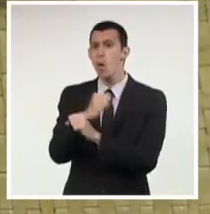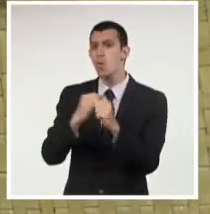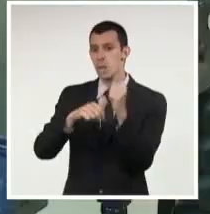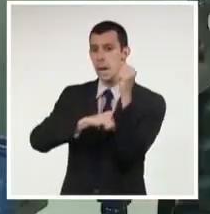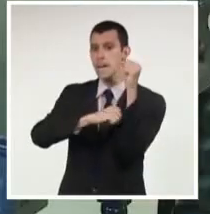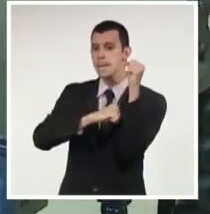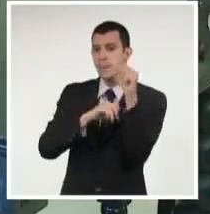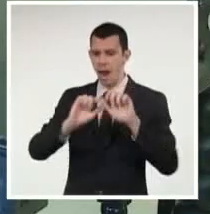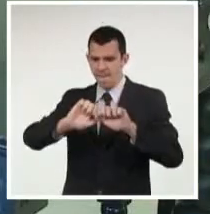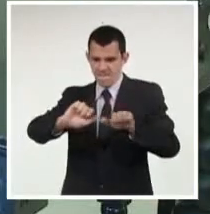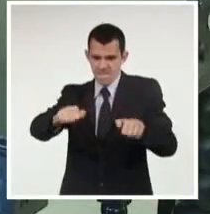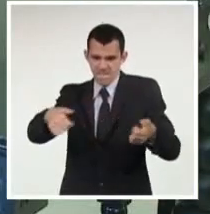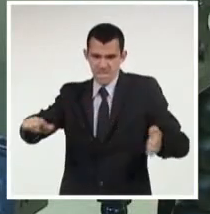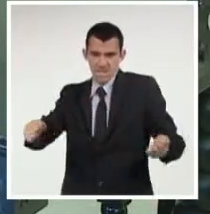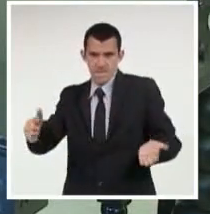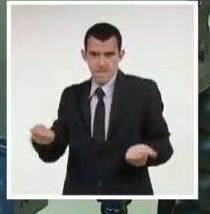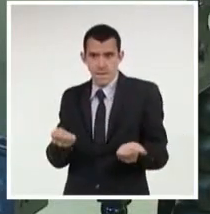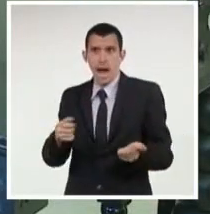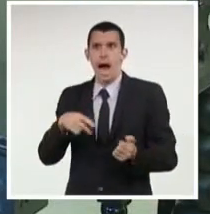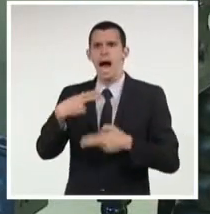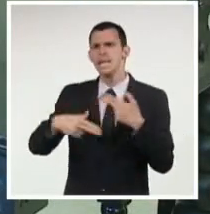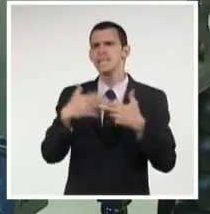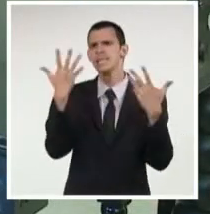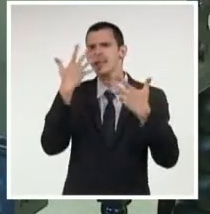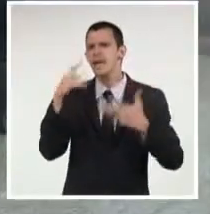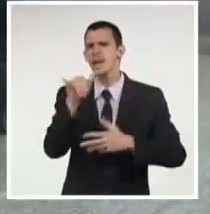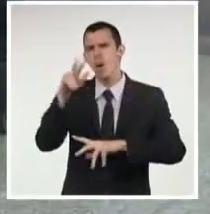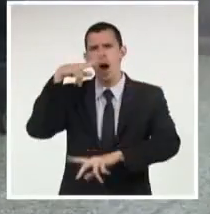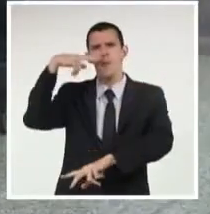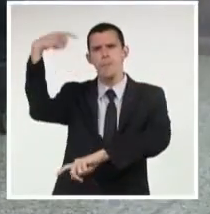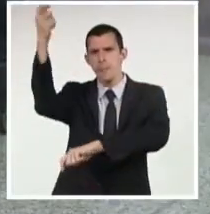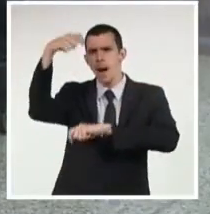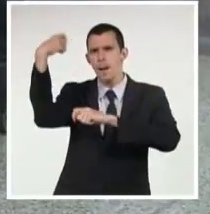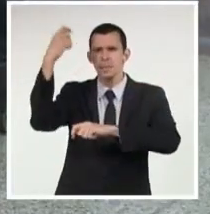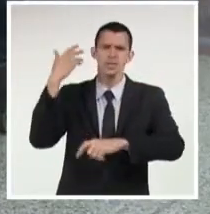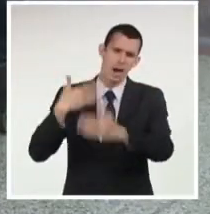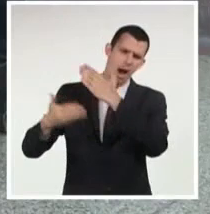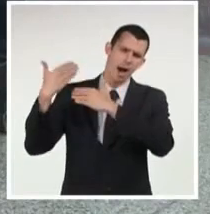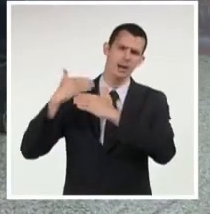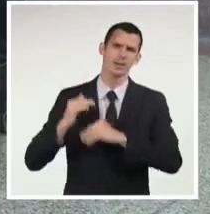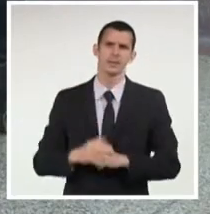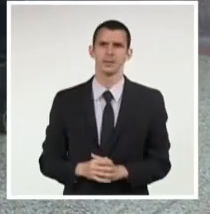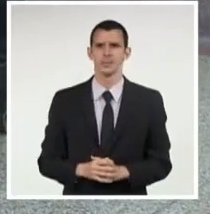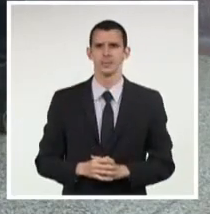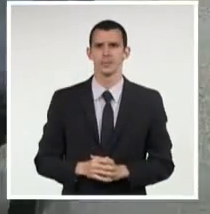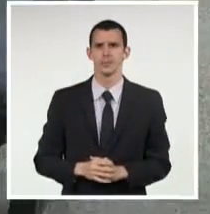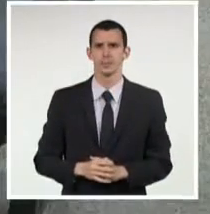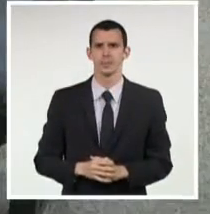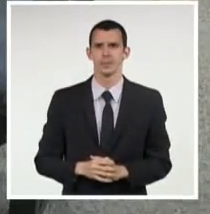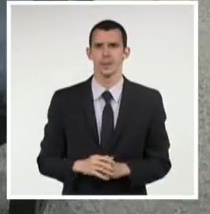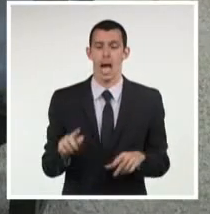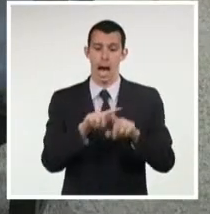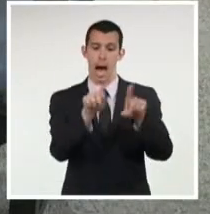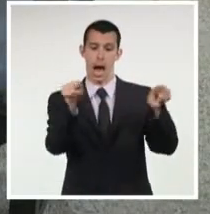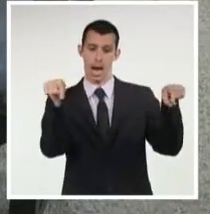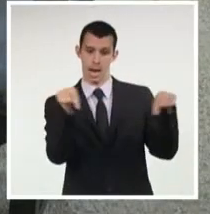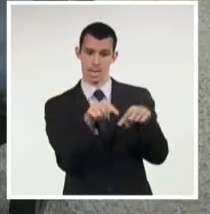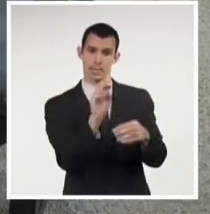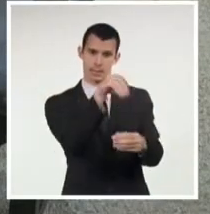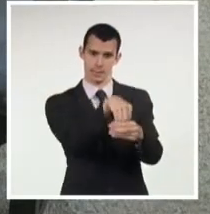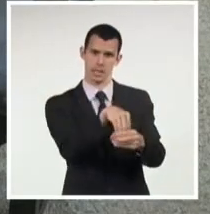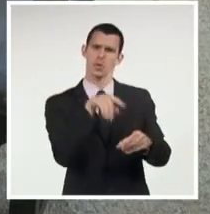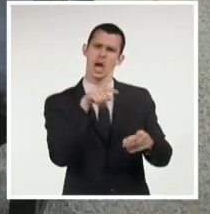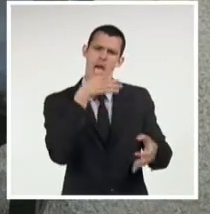independencia. No pocos son los objetos museables. En la sala de historia de la instalación se aprecia